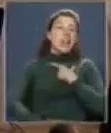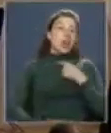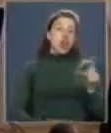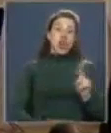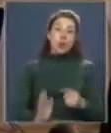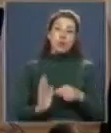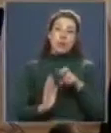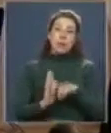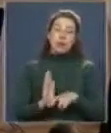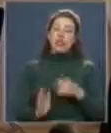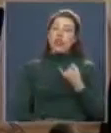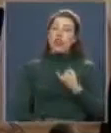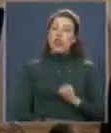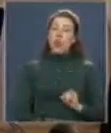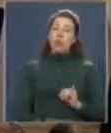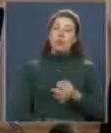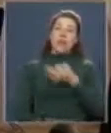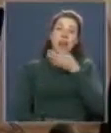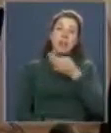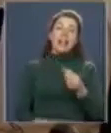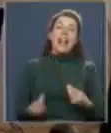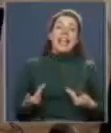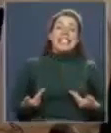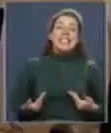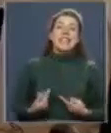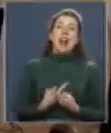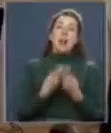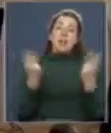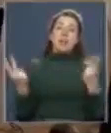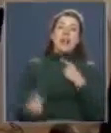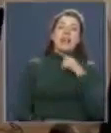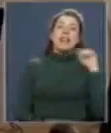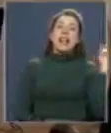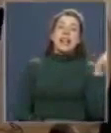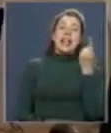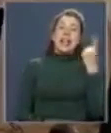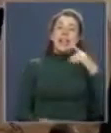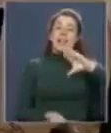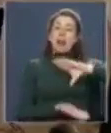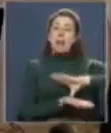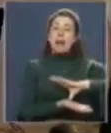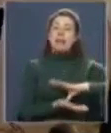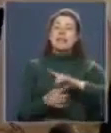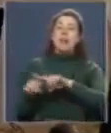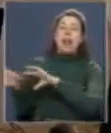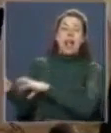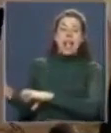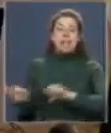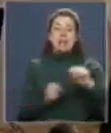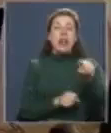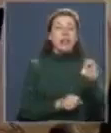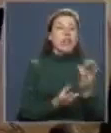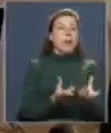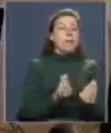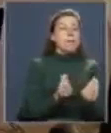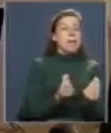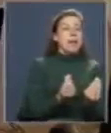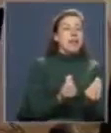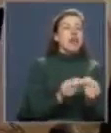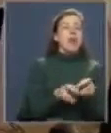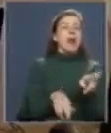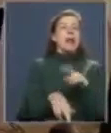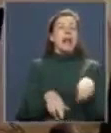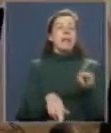proyecto, no les gustan las palabras de utilidad pública, interés general de la nación, expropiar, les da miedo y dan vuelta en